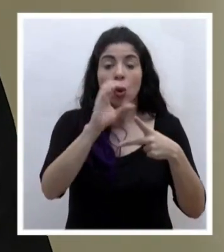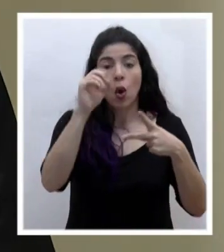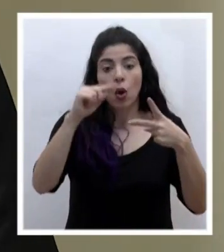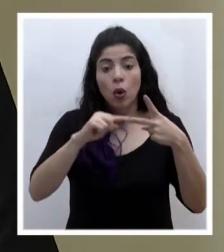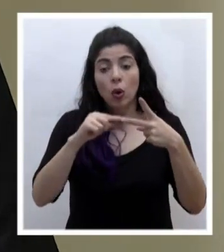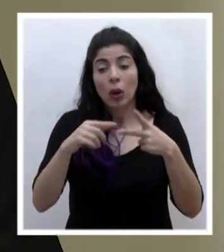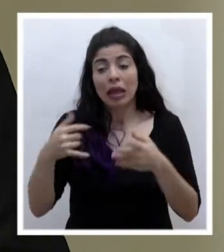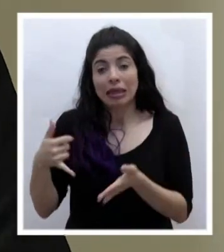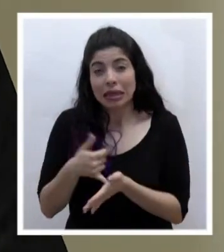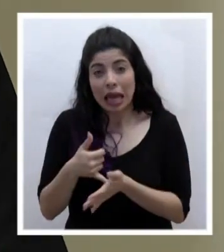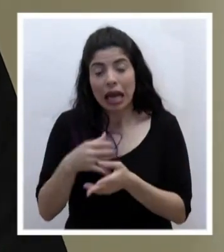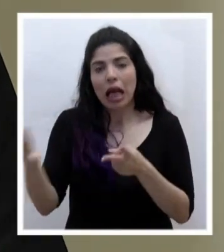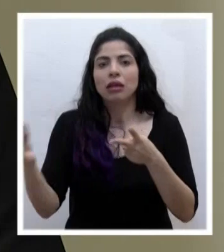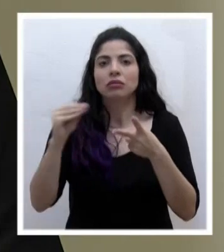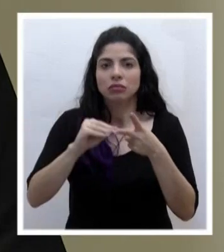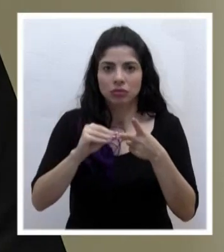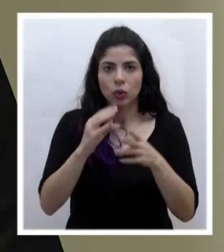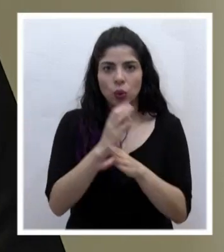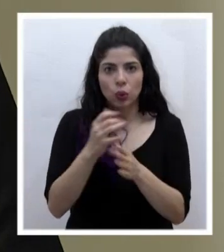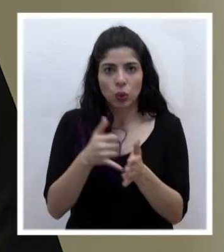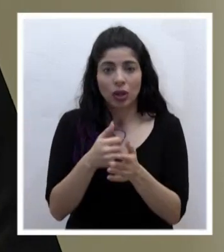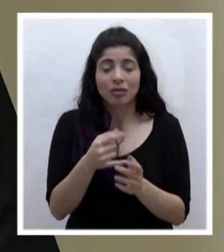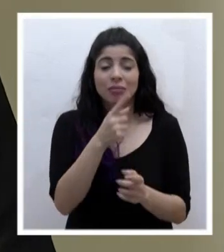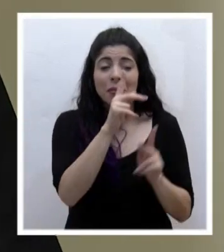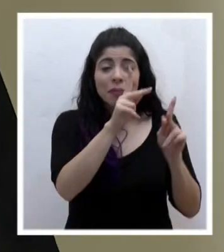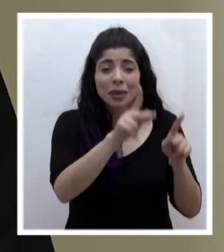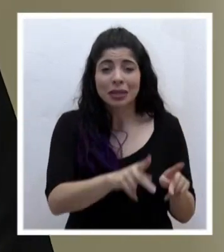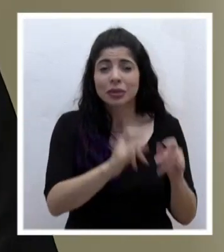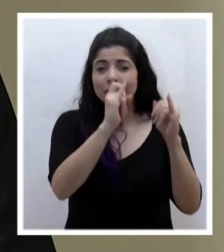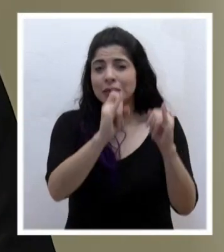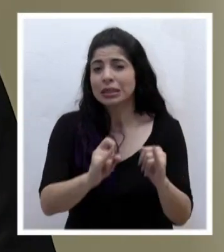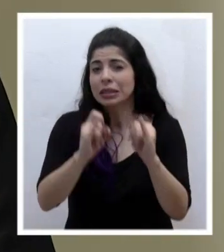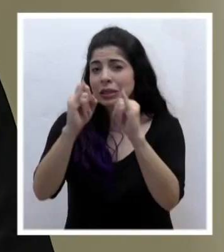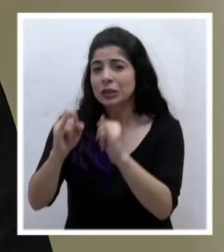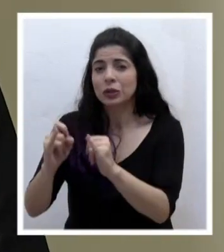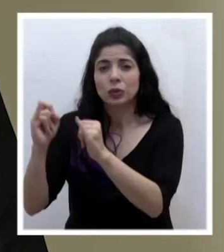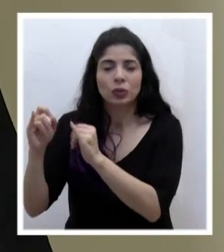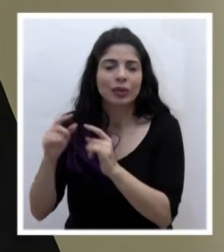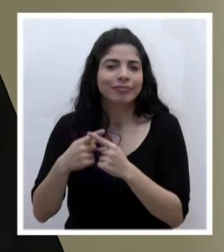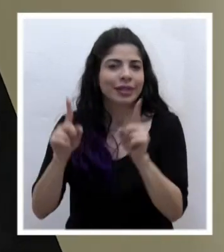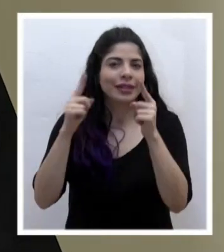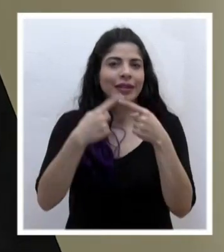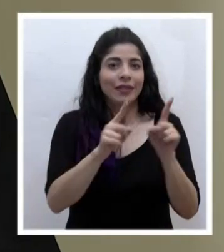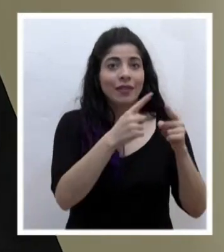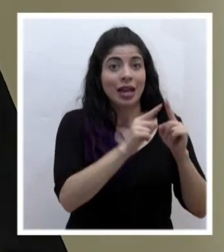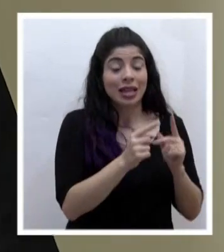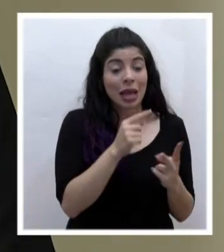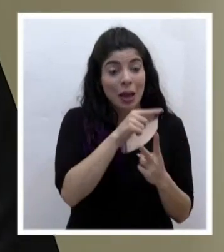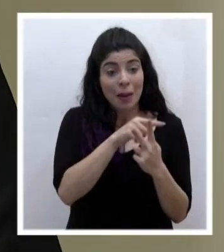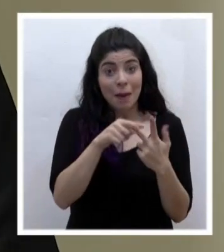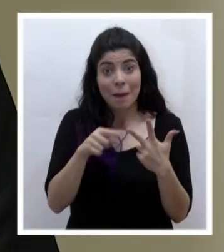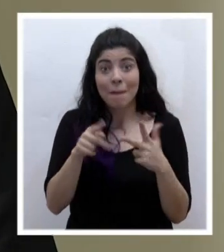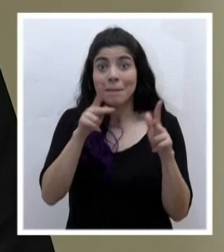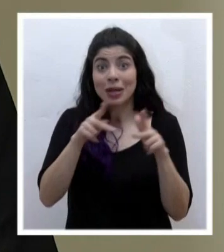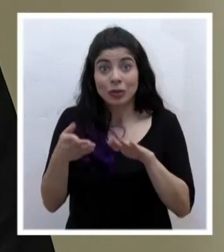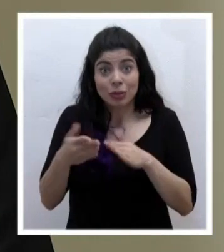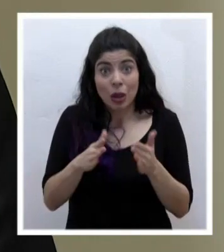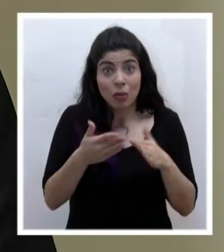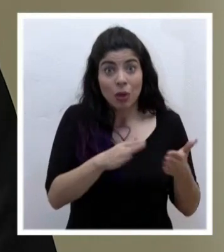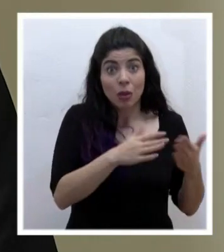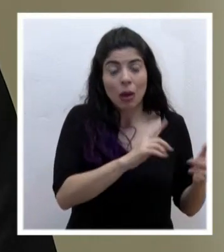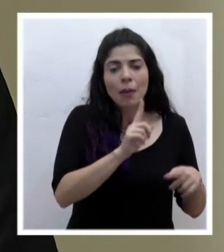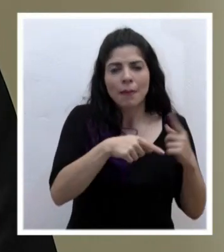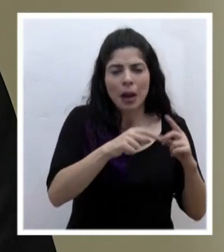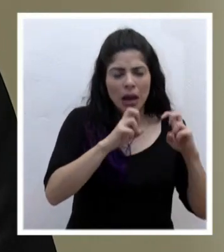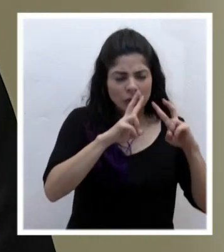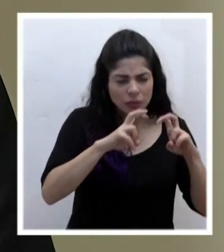para casos severos. Cada persona es muy particular y cada uno de estos fallecimientos va a ser analizado